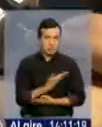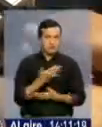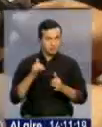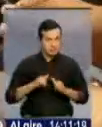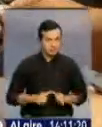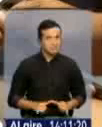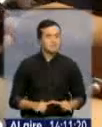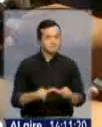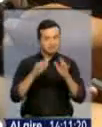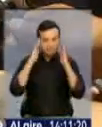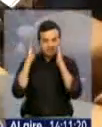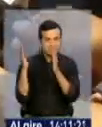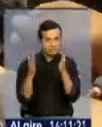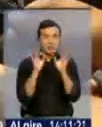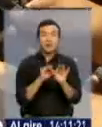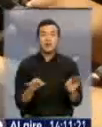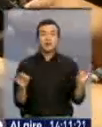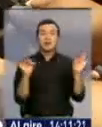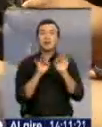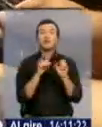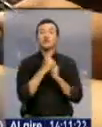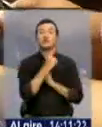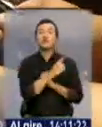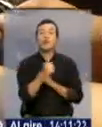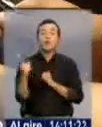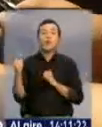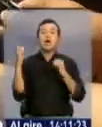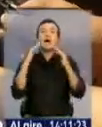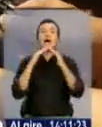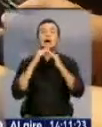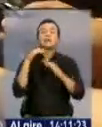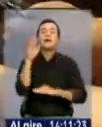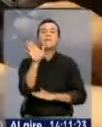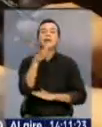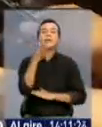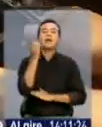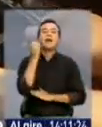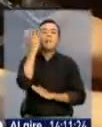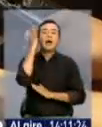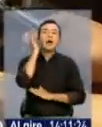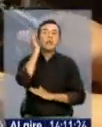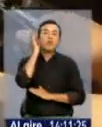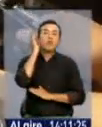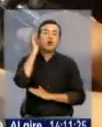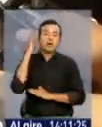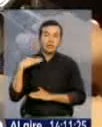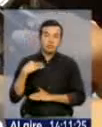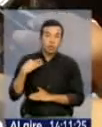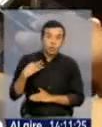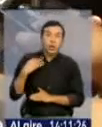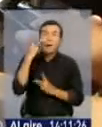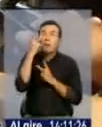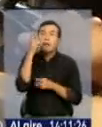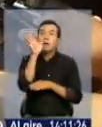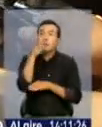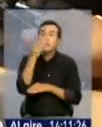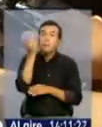importantísimo que en todas las casas pongan una bandera blanca para que las Manuelas sepan en dónde